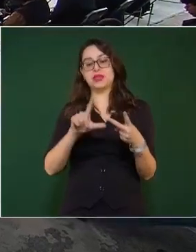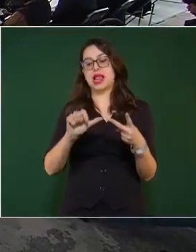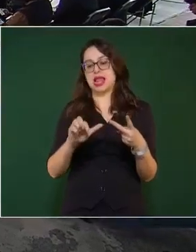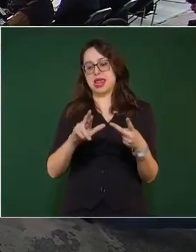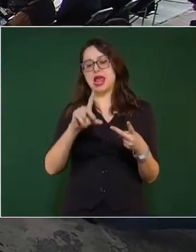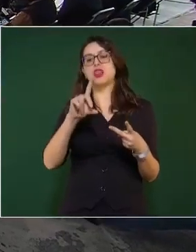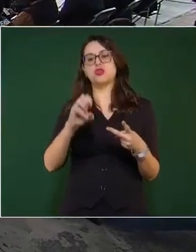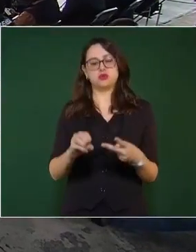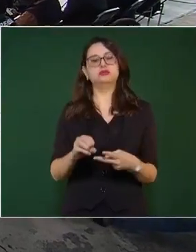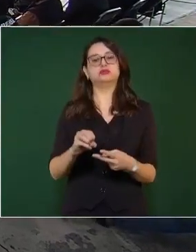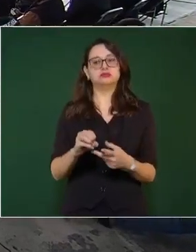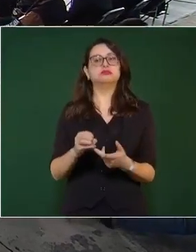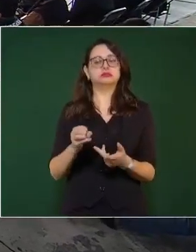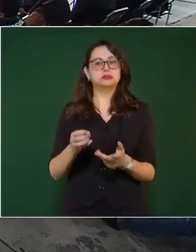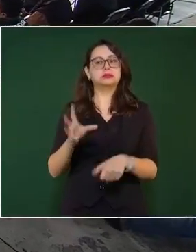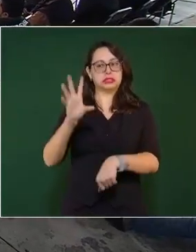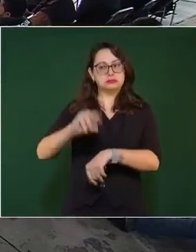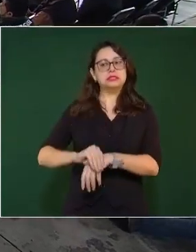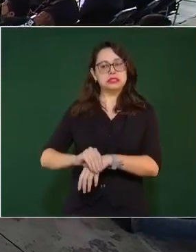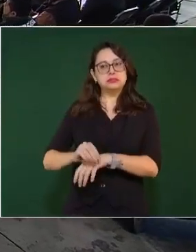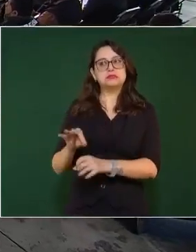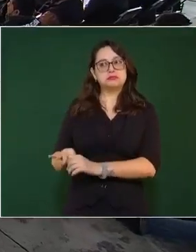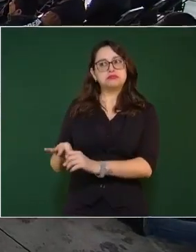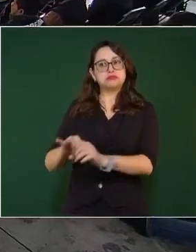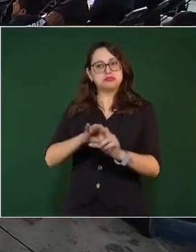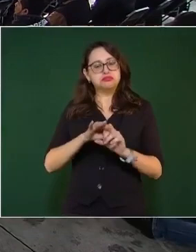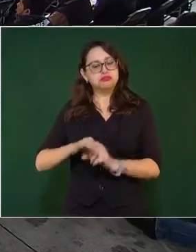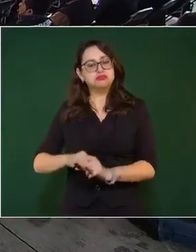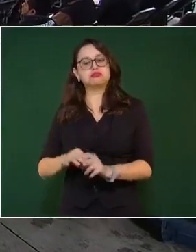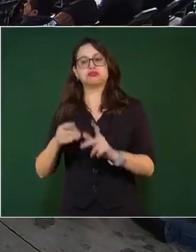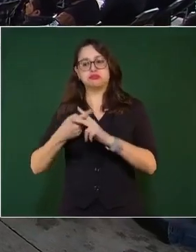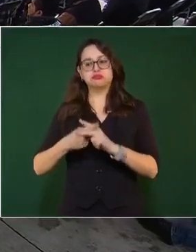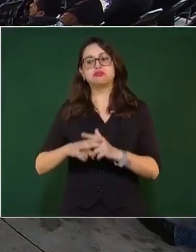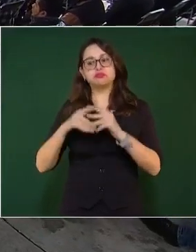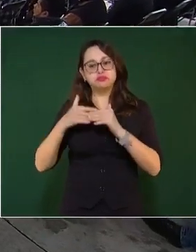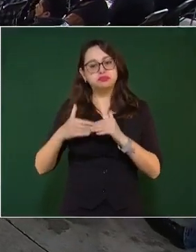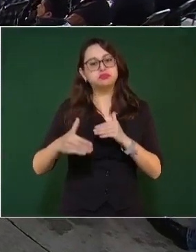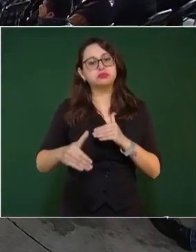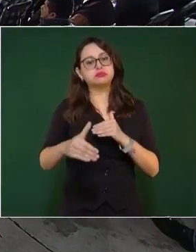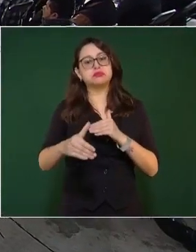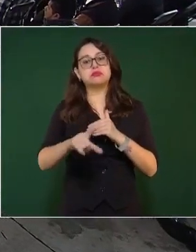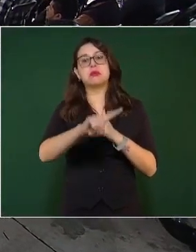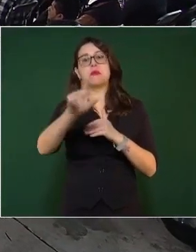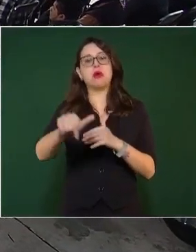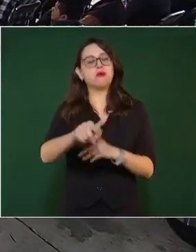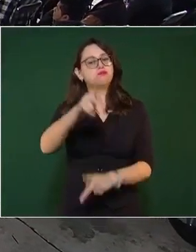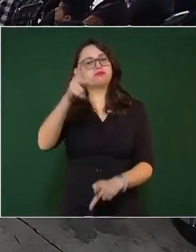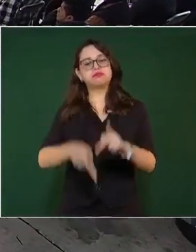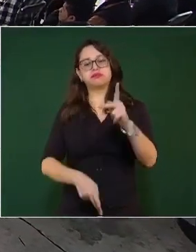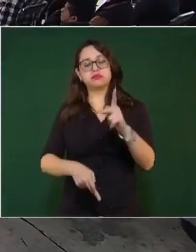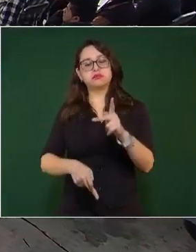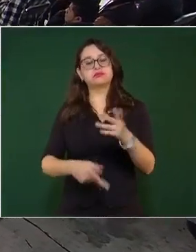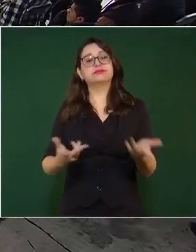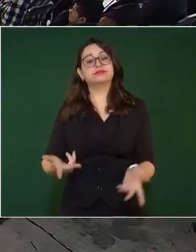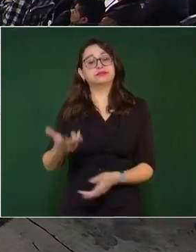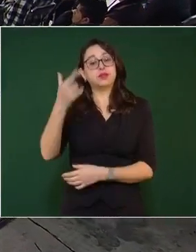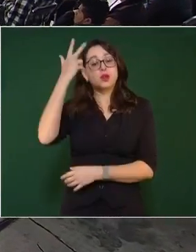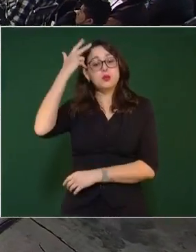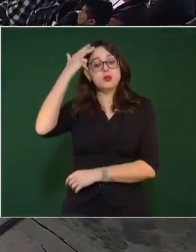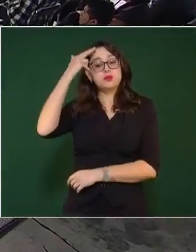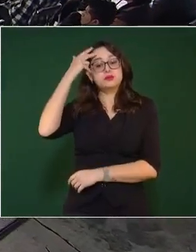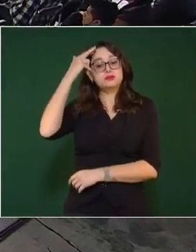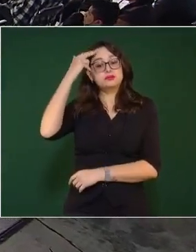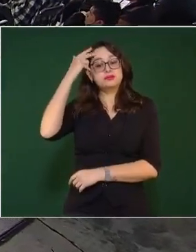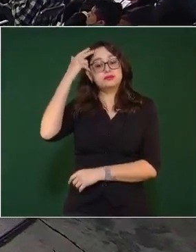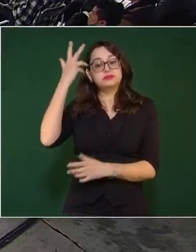Lerdo, nada más. Y con Porfirio Díaz, pues hasta